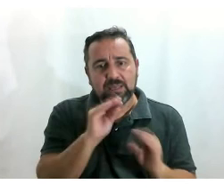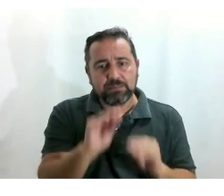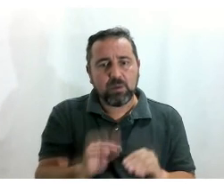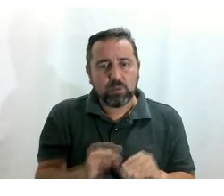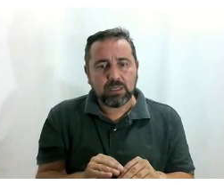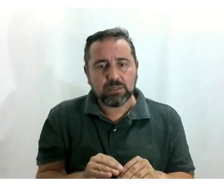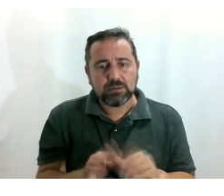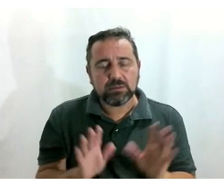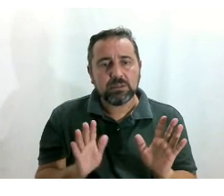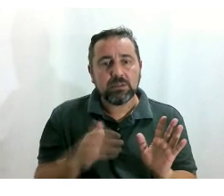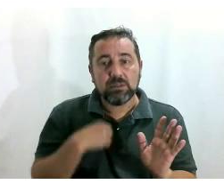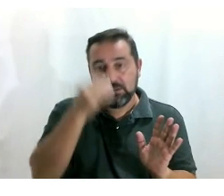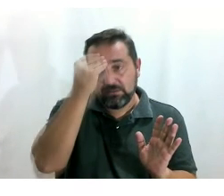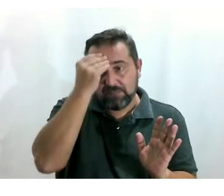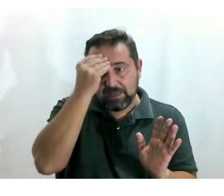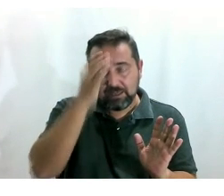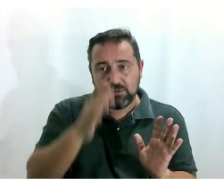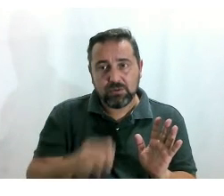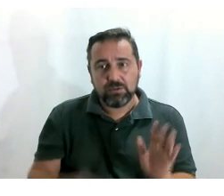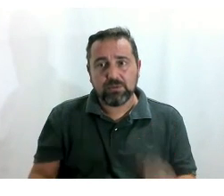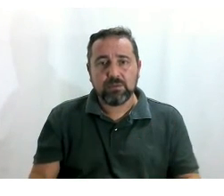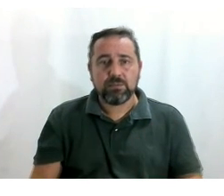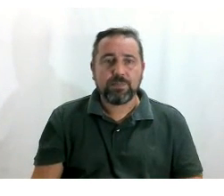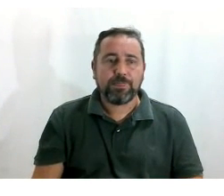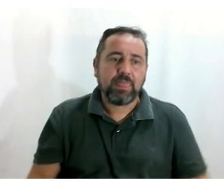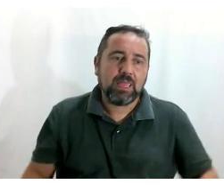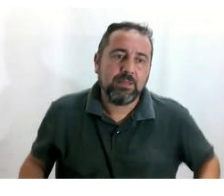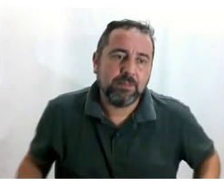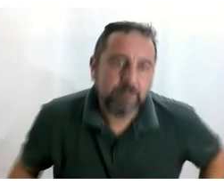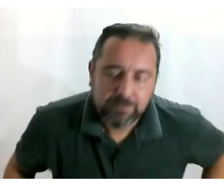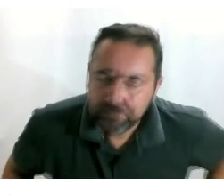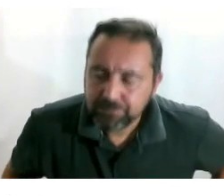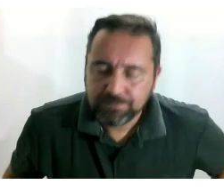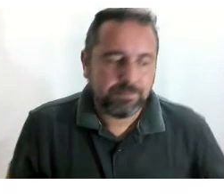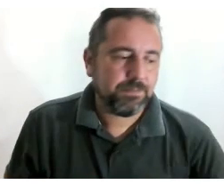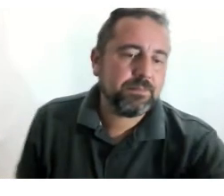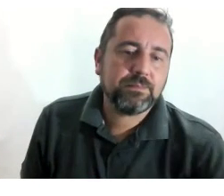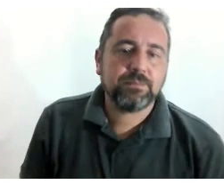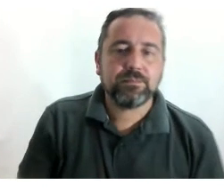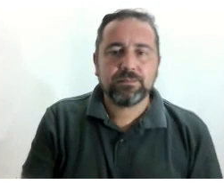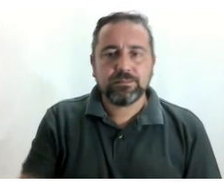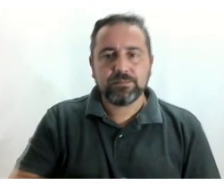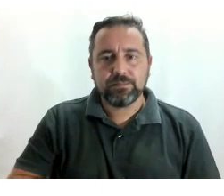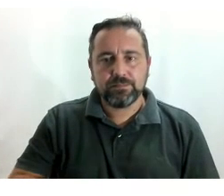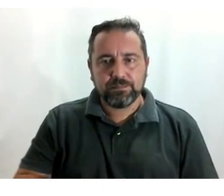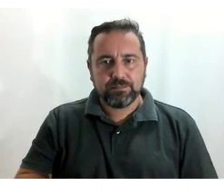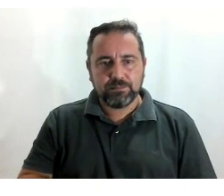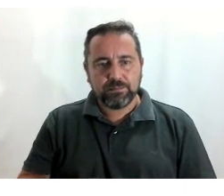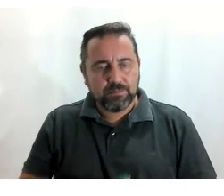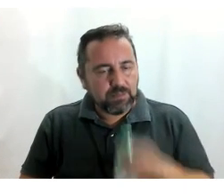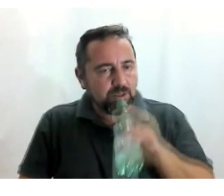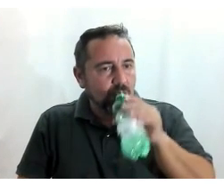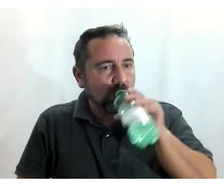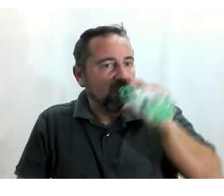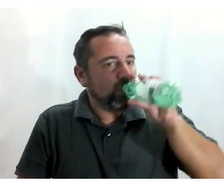preguntas que me imagino que habrás podido ver tú, porque yo ahora mismo, como estaba pendiente de las que habíamos